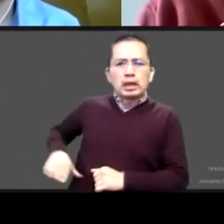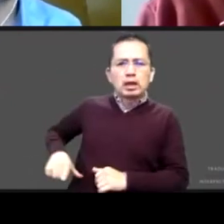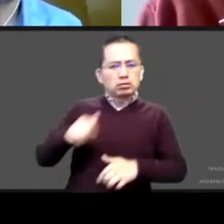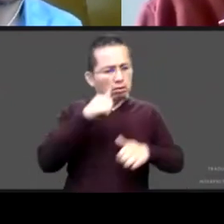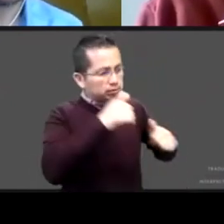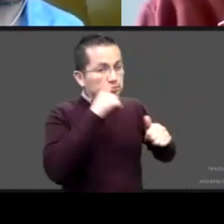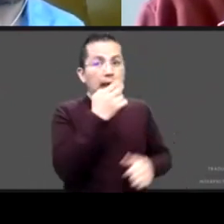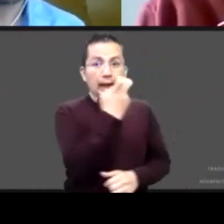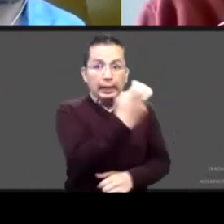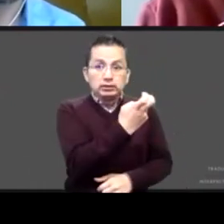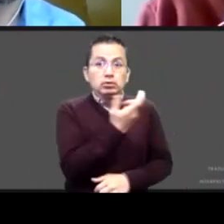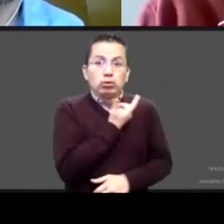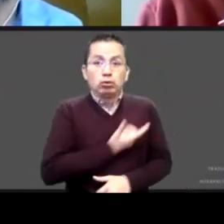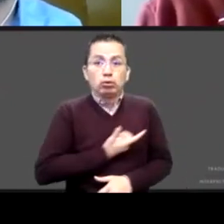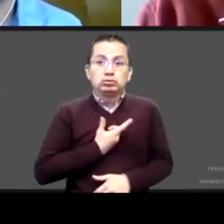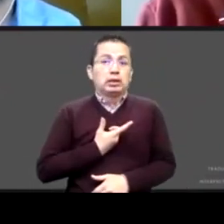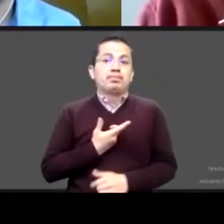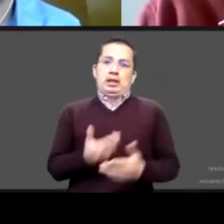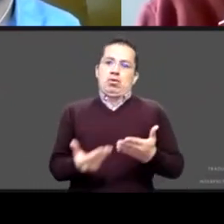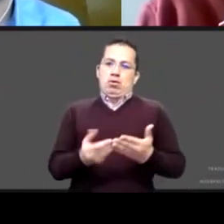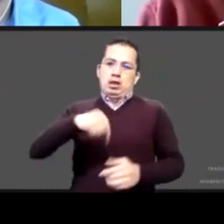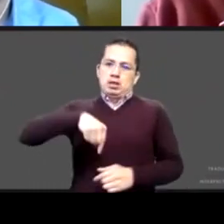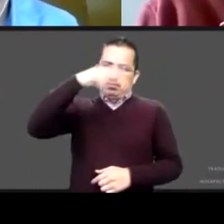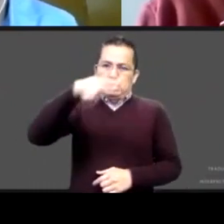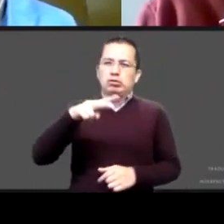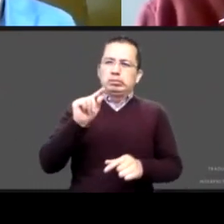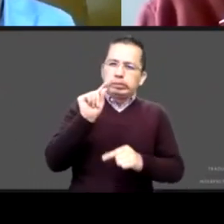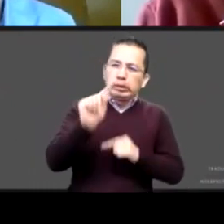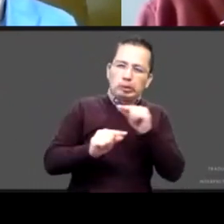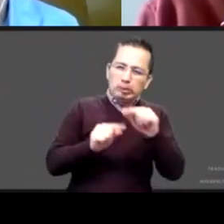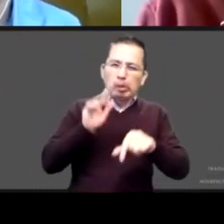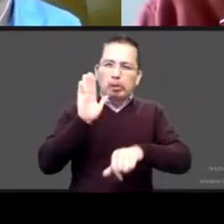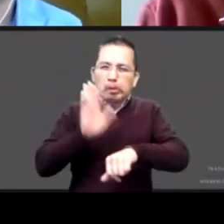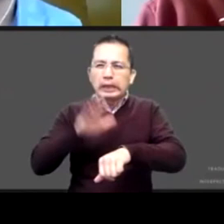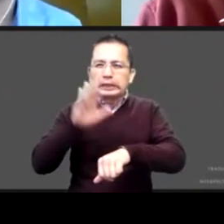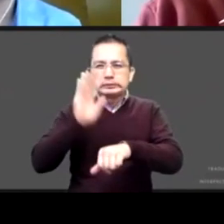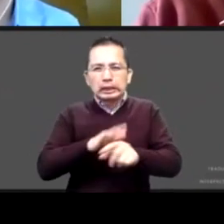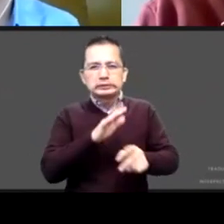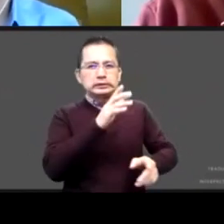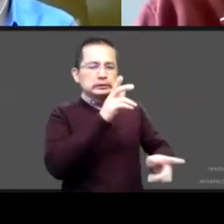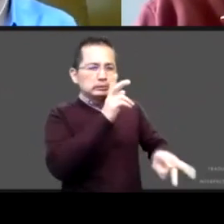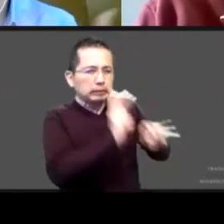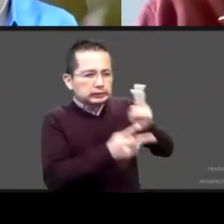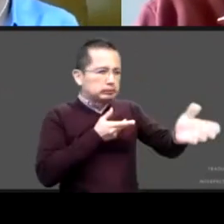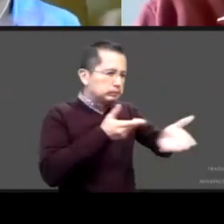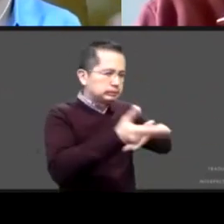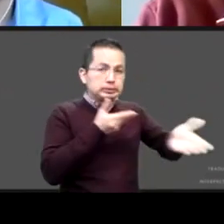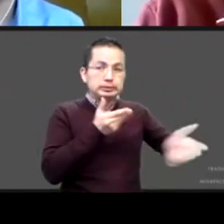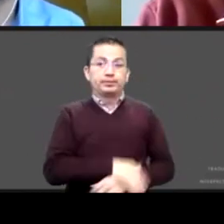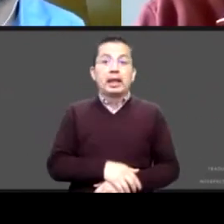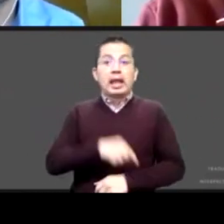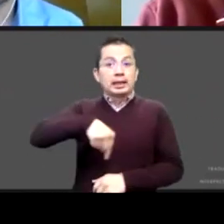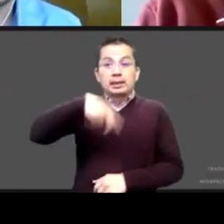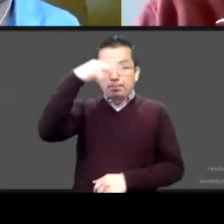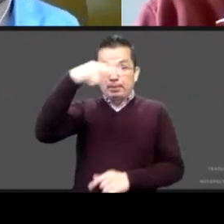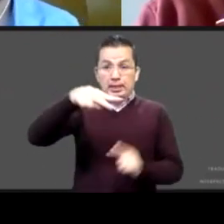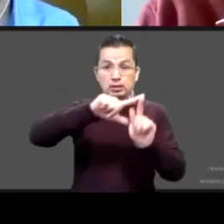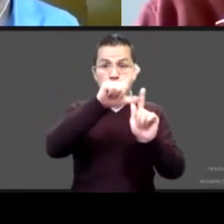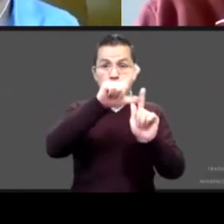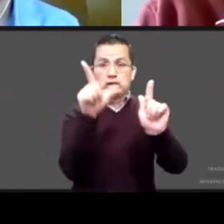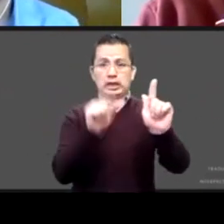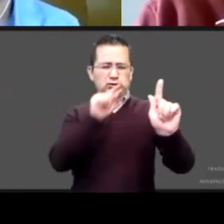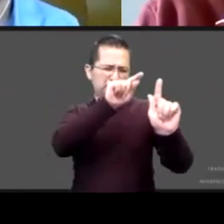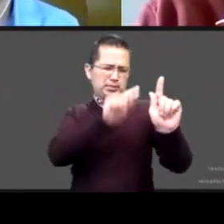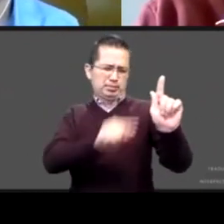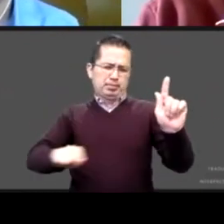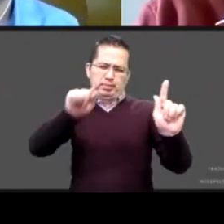diálogos. En México, las distintas secretarías ejecutivas de los IPINAS han estado impulsando cada vez